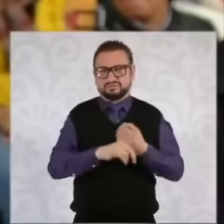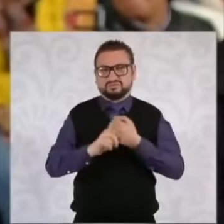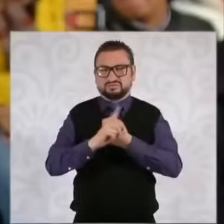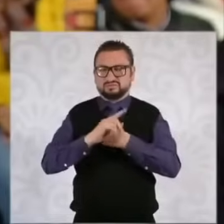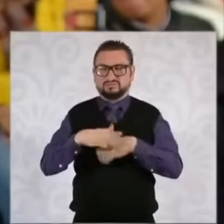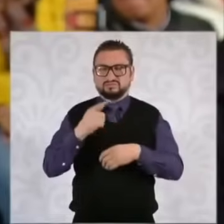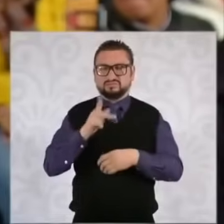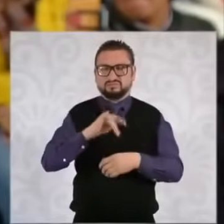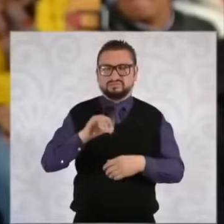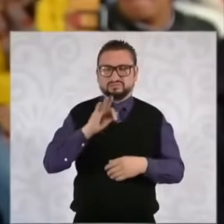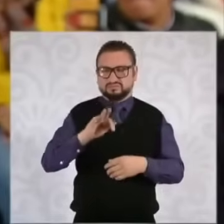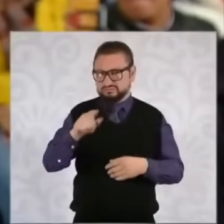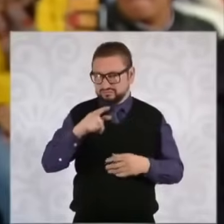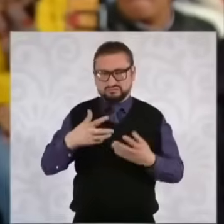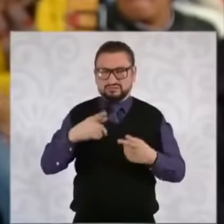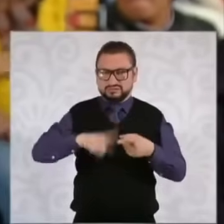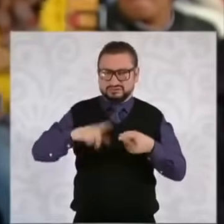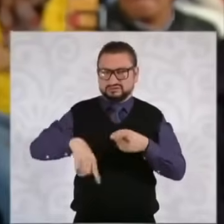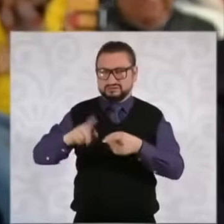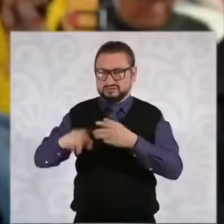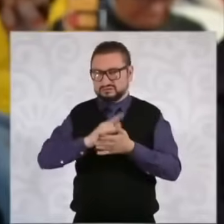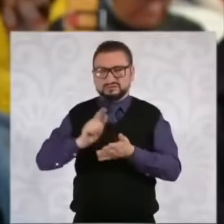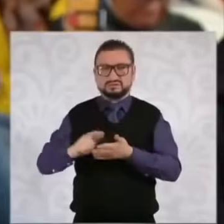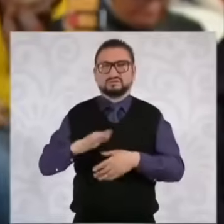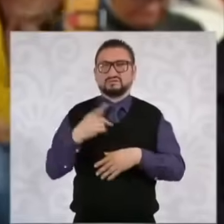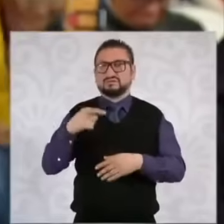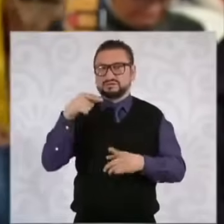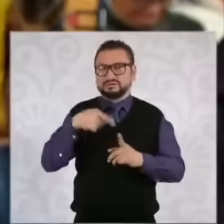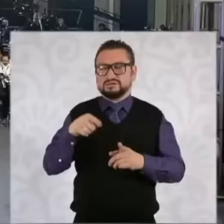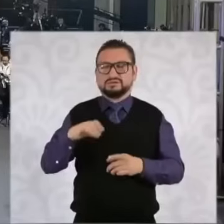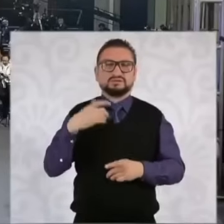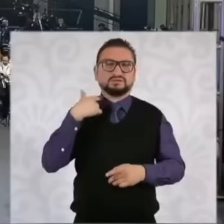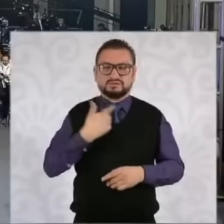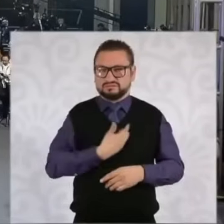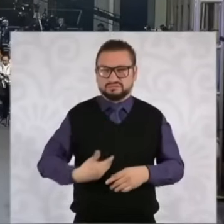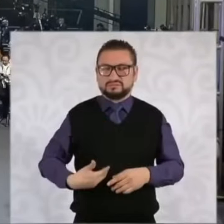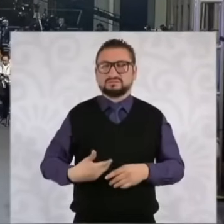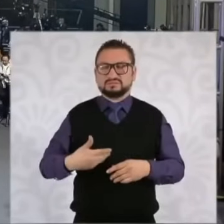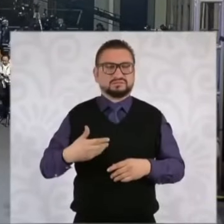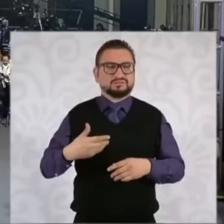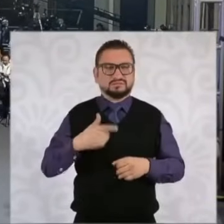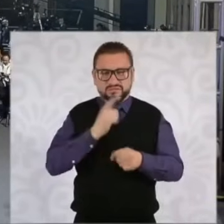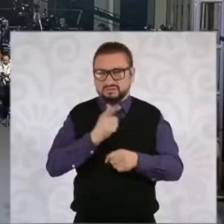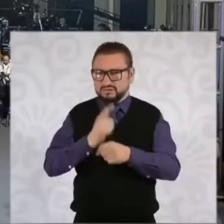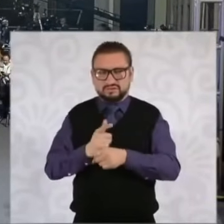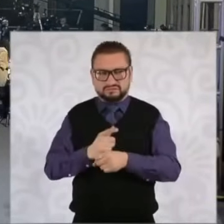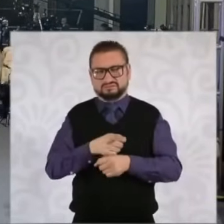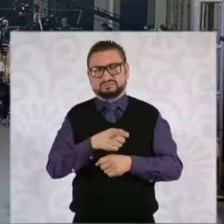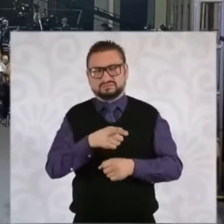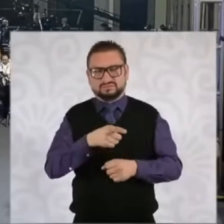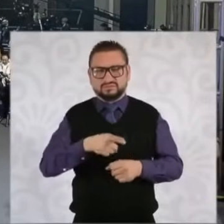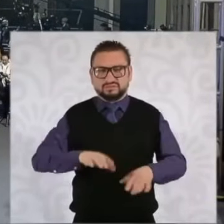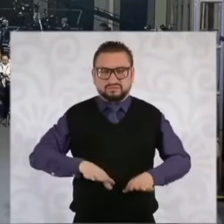del poder judicial, que incluso se dedicaba el expresidente a perseguir a quienes no eran afines a él o a quienes